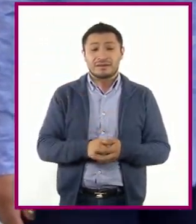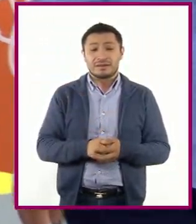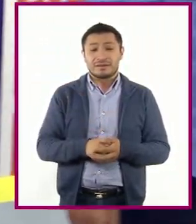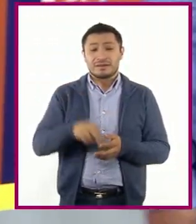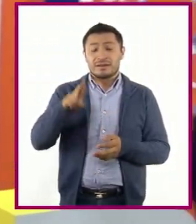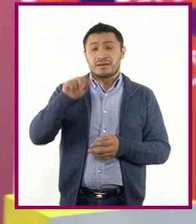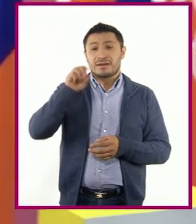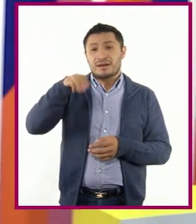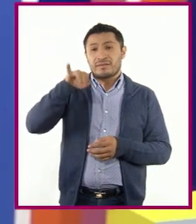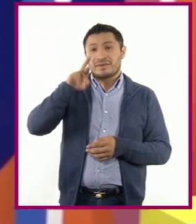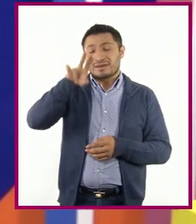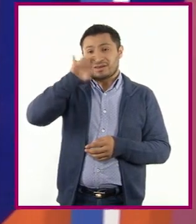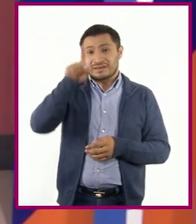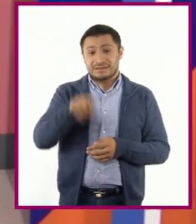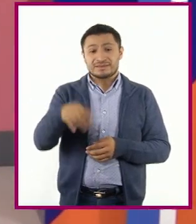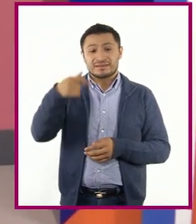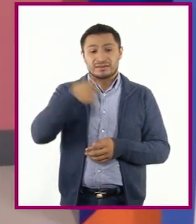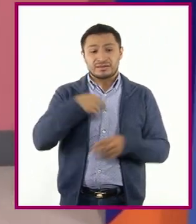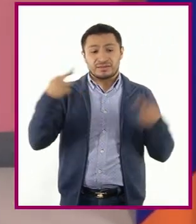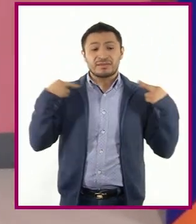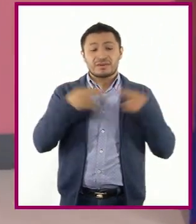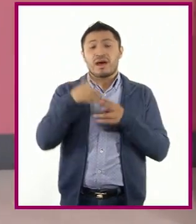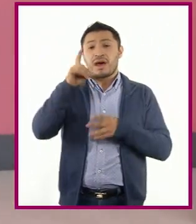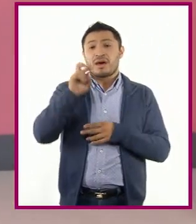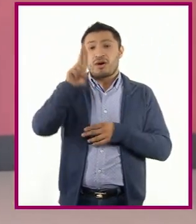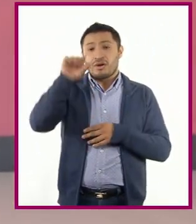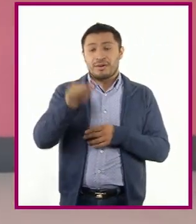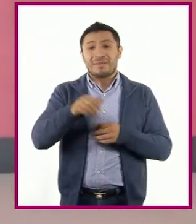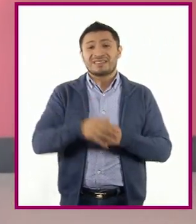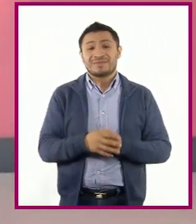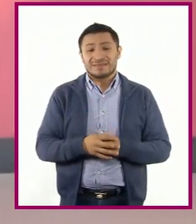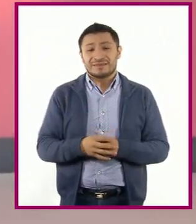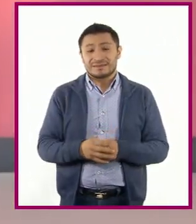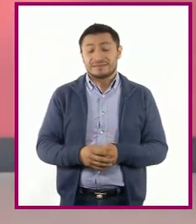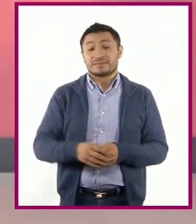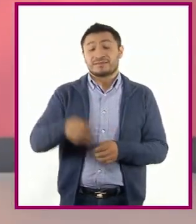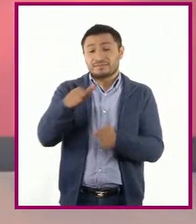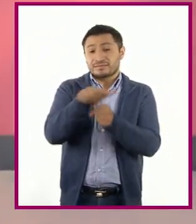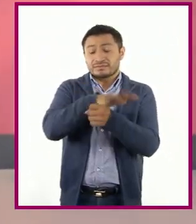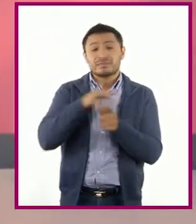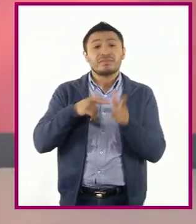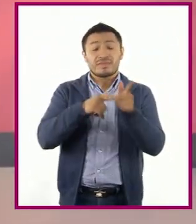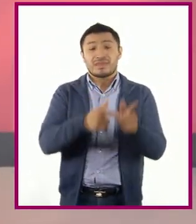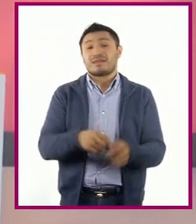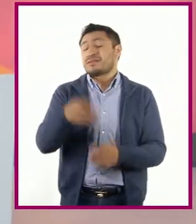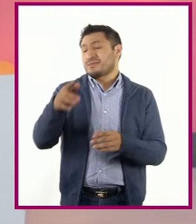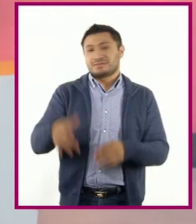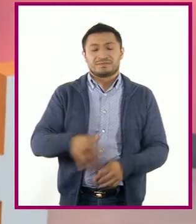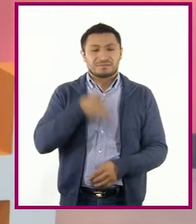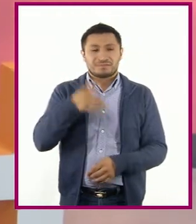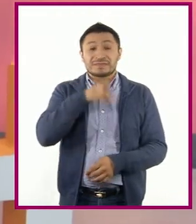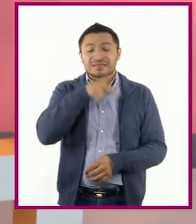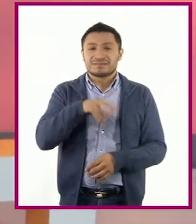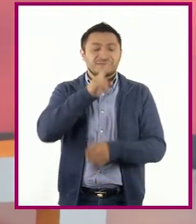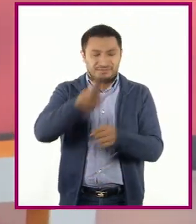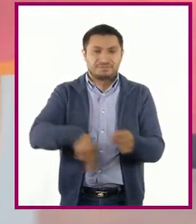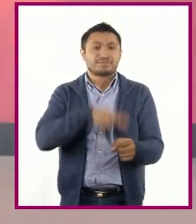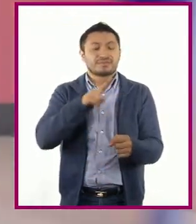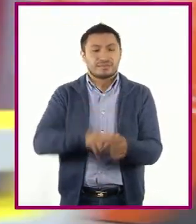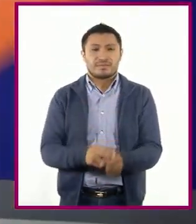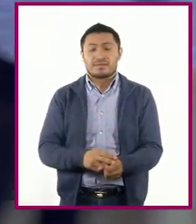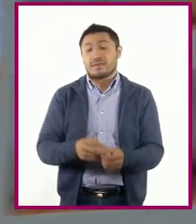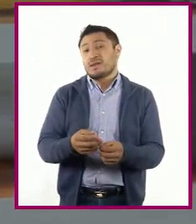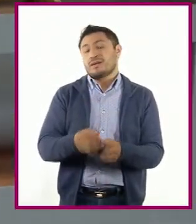yo soy la profesora Doraluz Martínez López. La pandemia continúa y es normal sentir preocupación por nuestra salud y la de nuestros